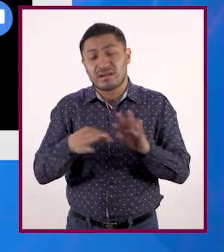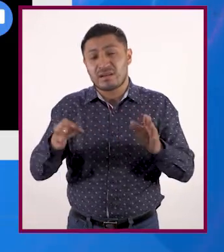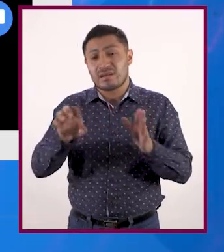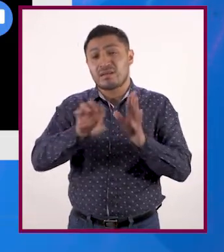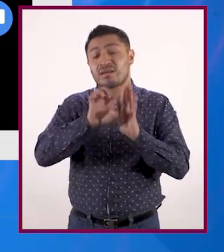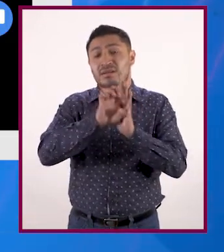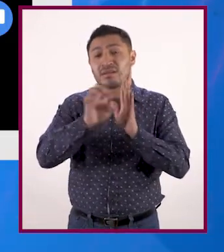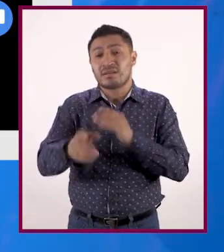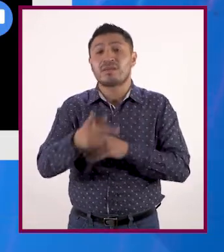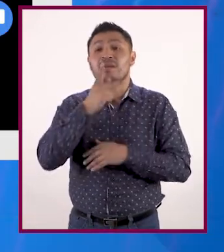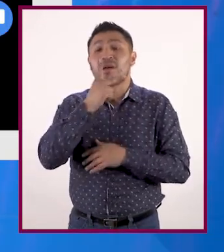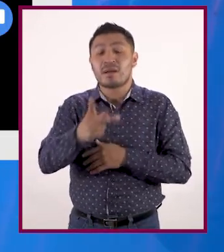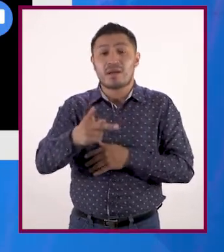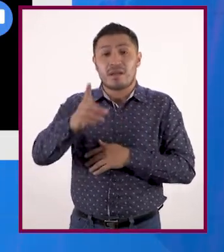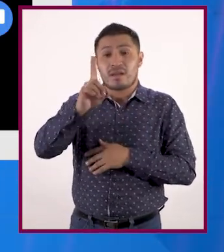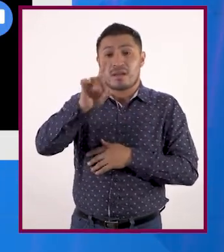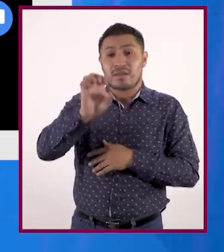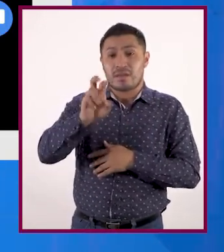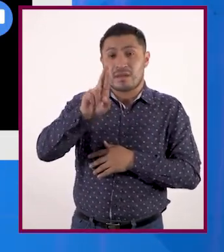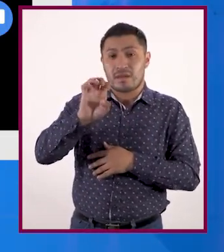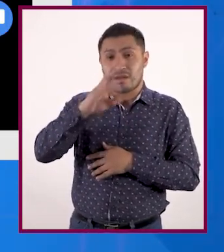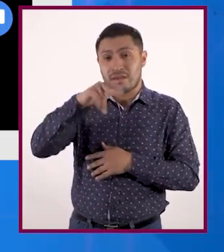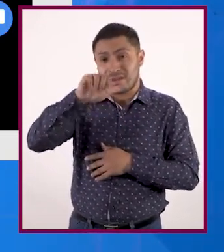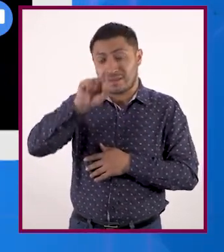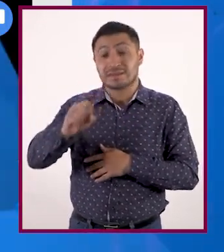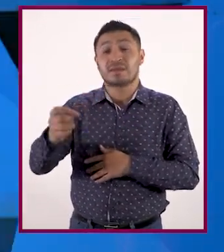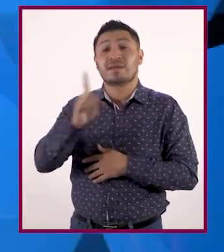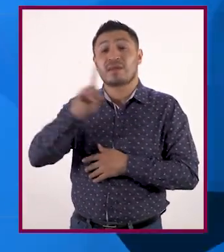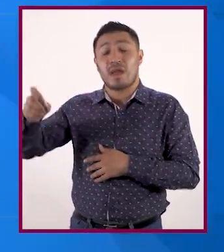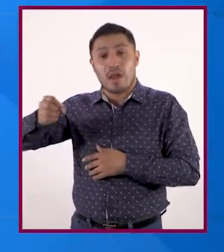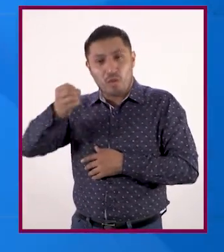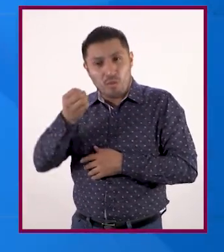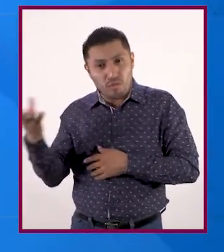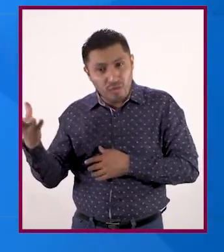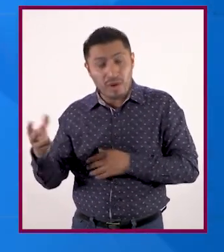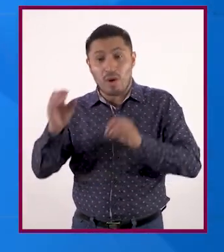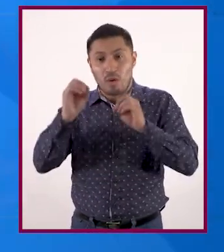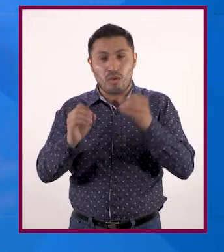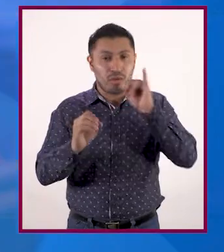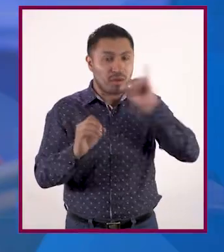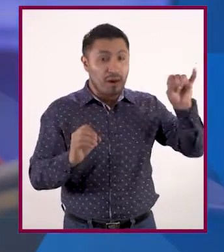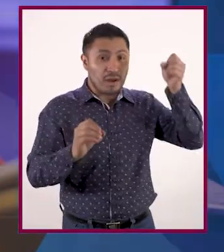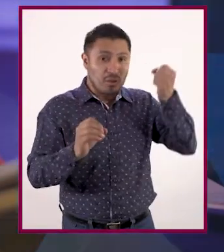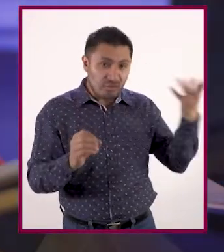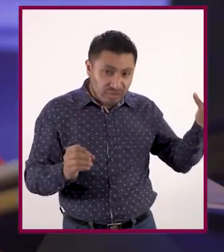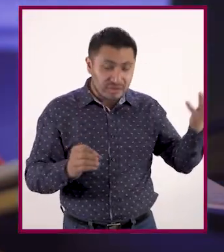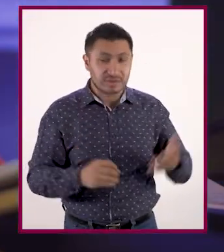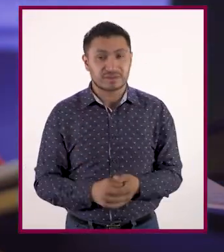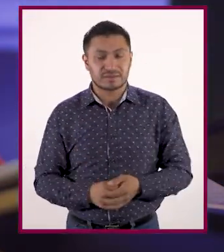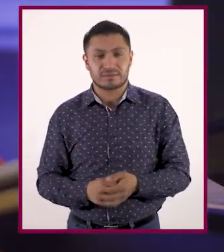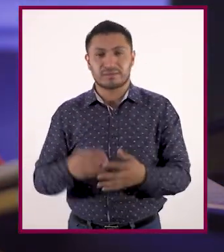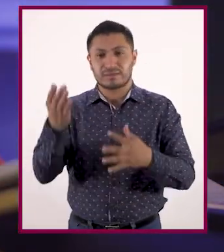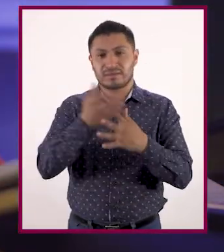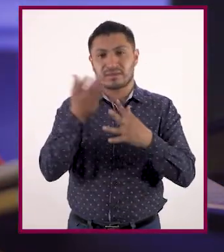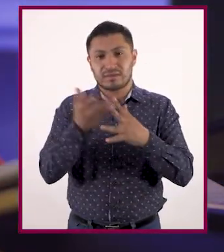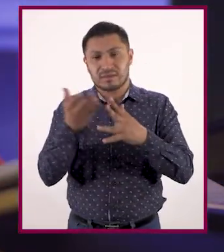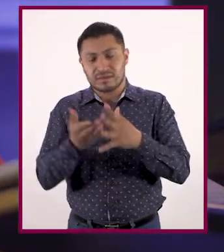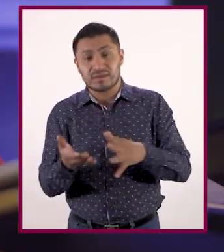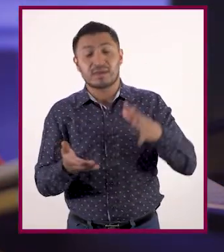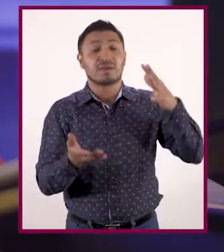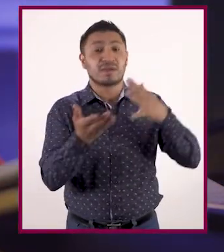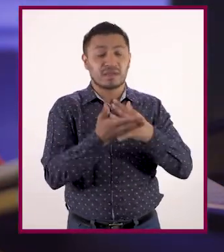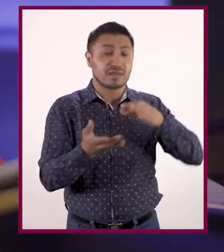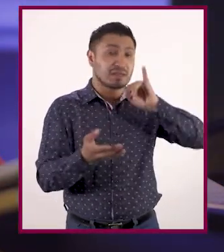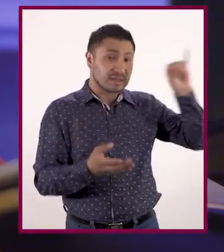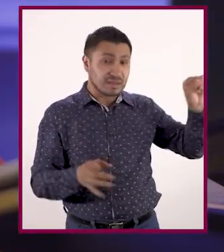correcto es derechas porque existen mucho tipo o izquierdas la clasificación entre ser de izquierda o de derecha